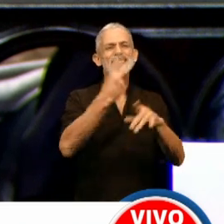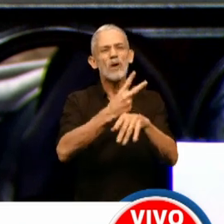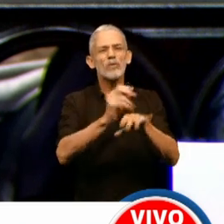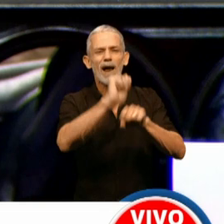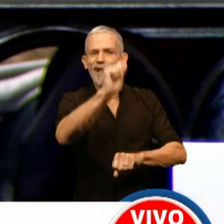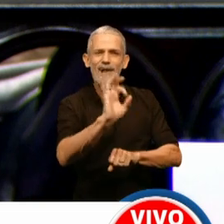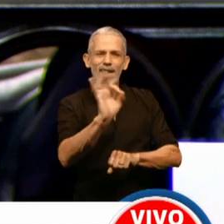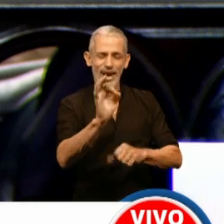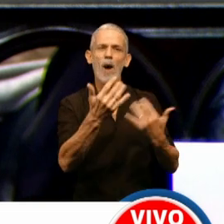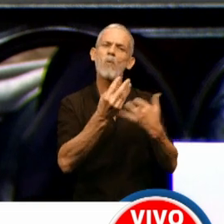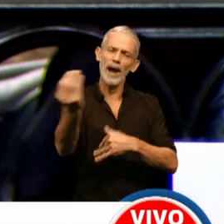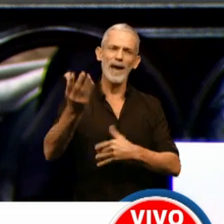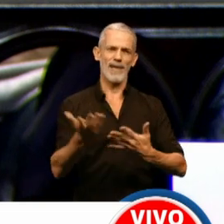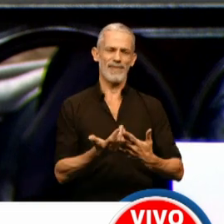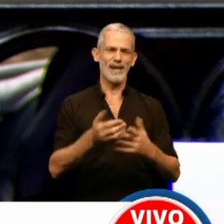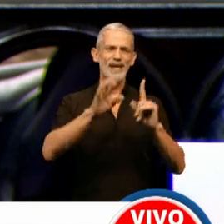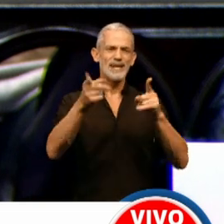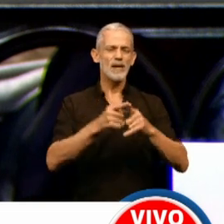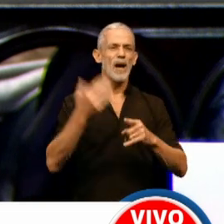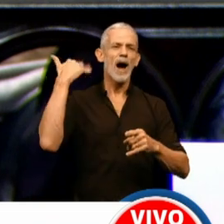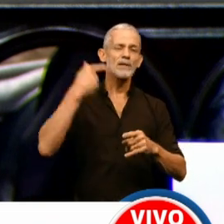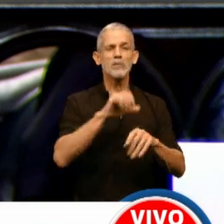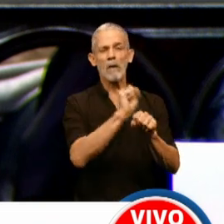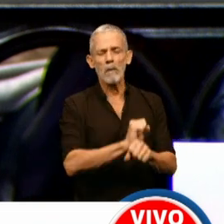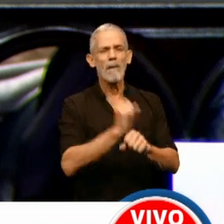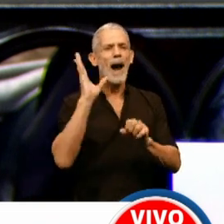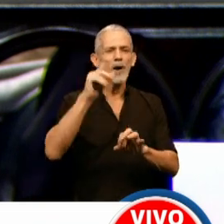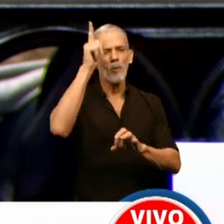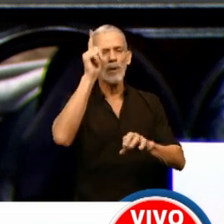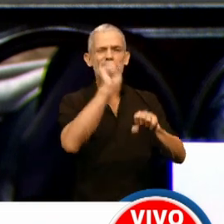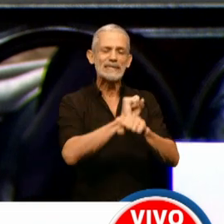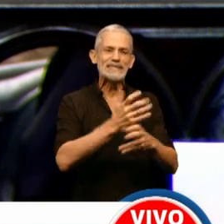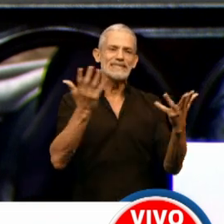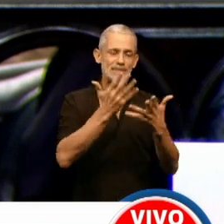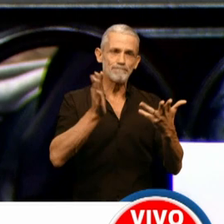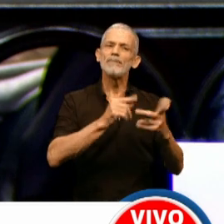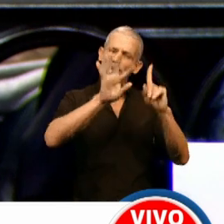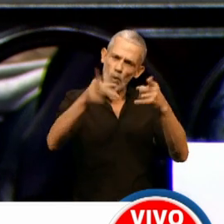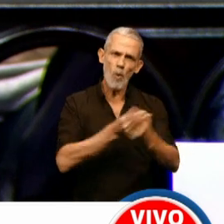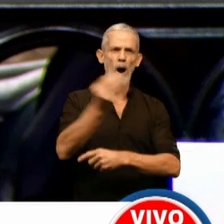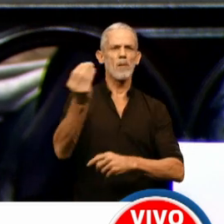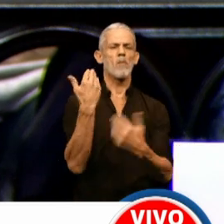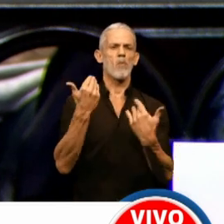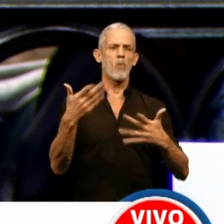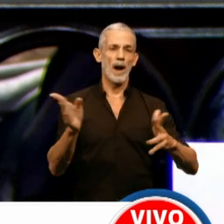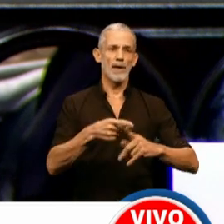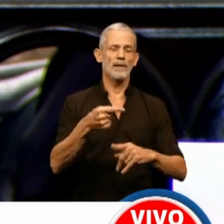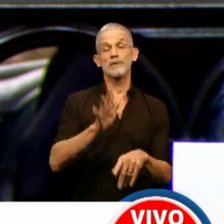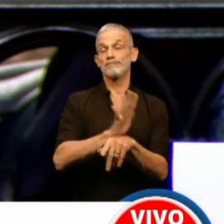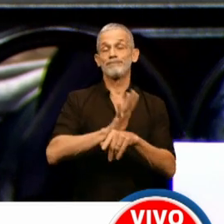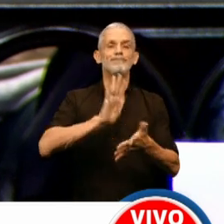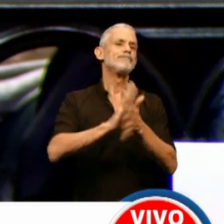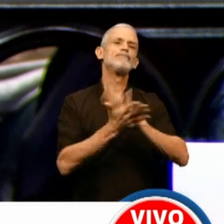que no hubiera dificultad de frente a los antecedentes penales porque se trata precisamente de eso un acto de reparación